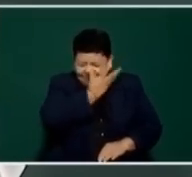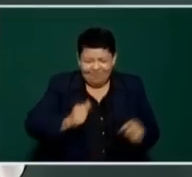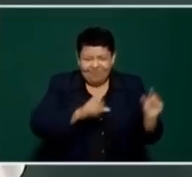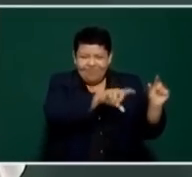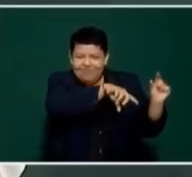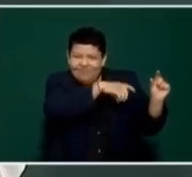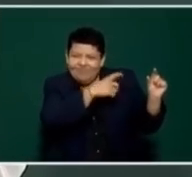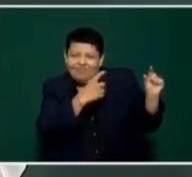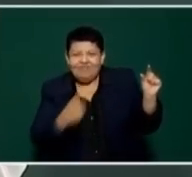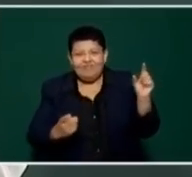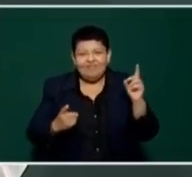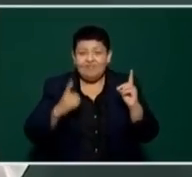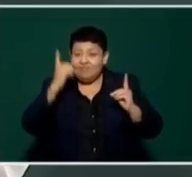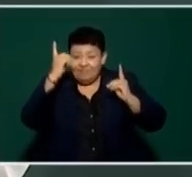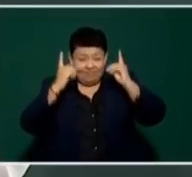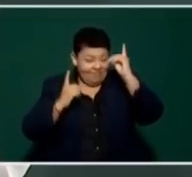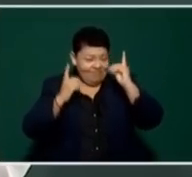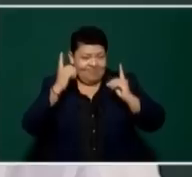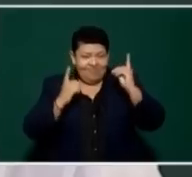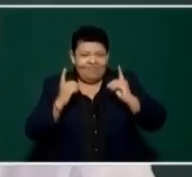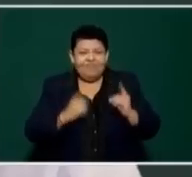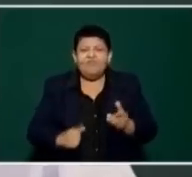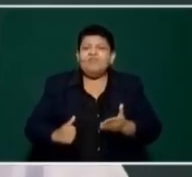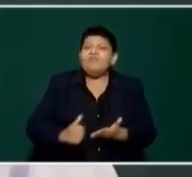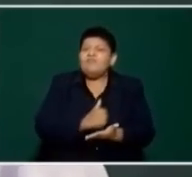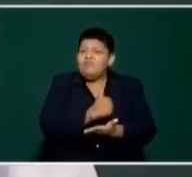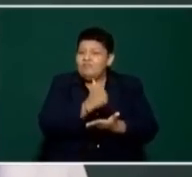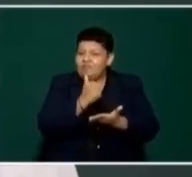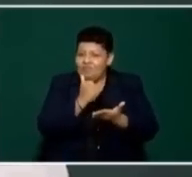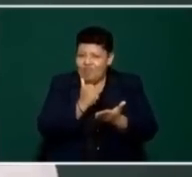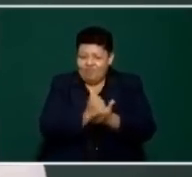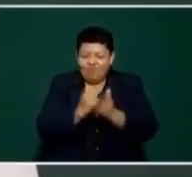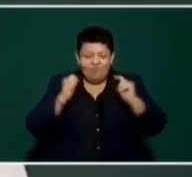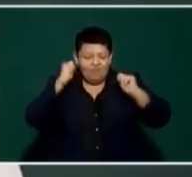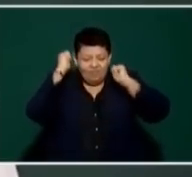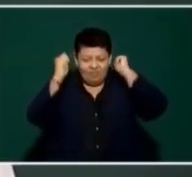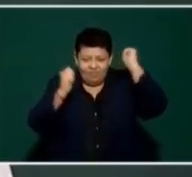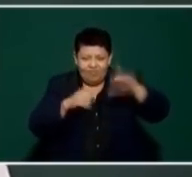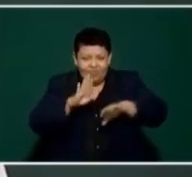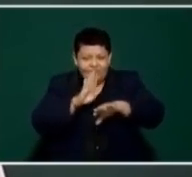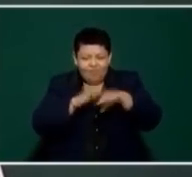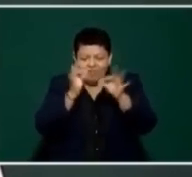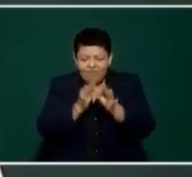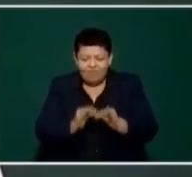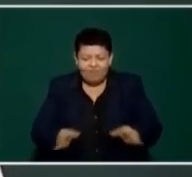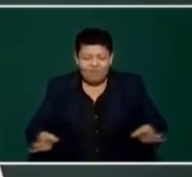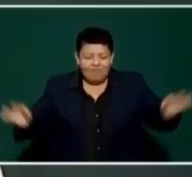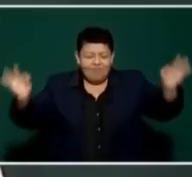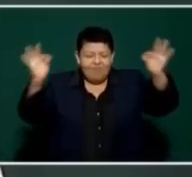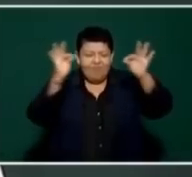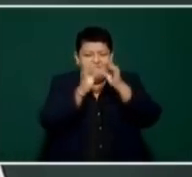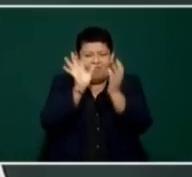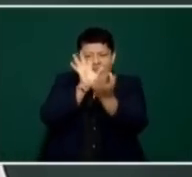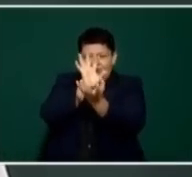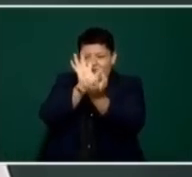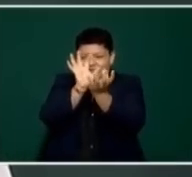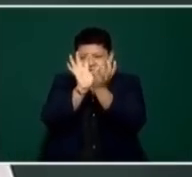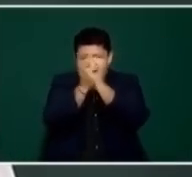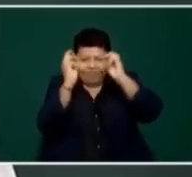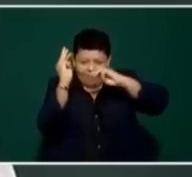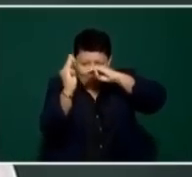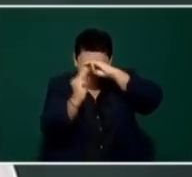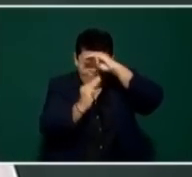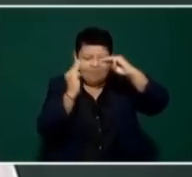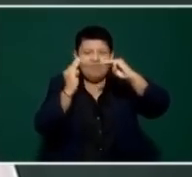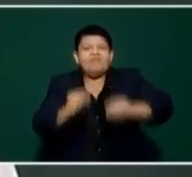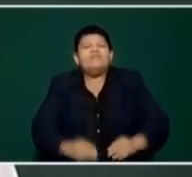duda es uno de los sitios turísticos más importantes del mundo.